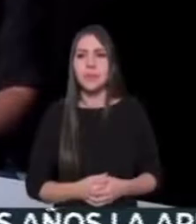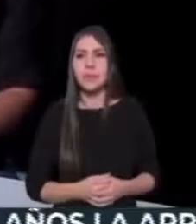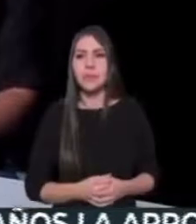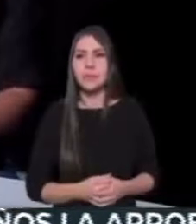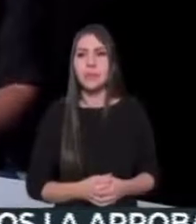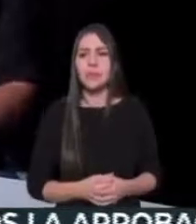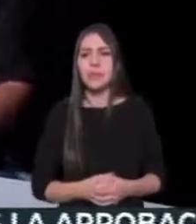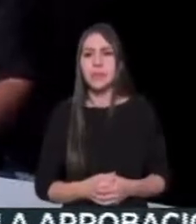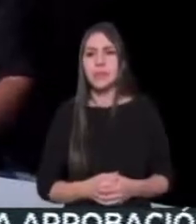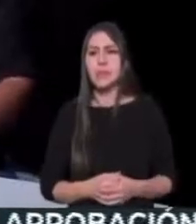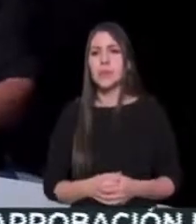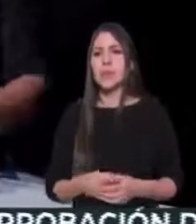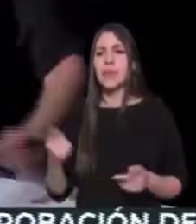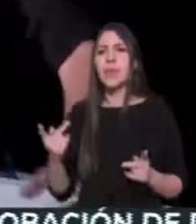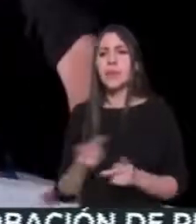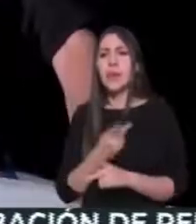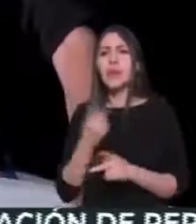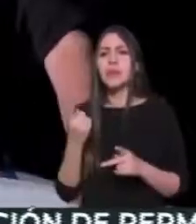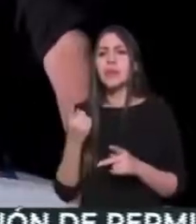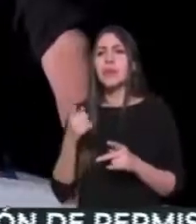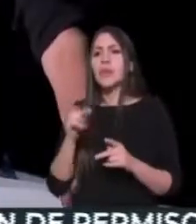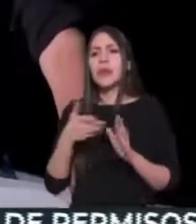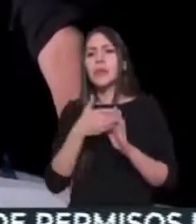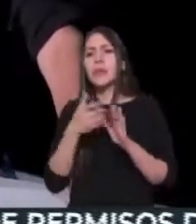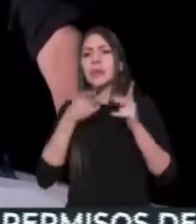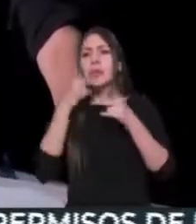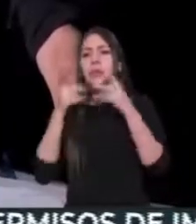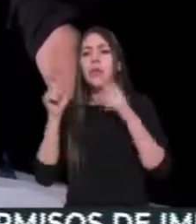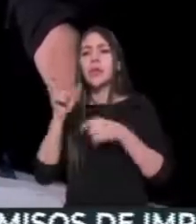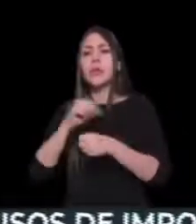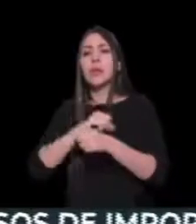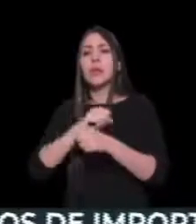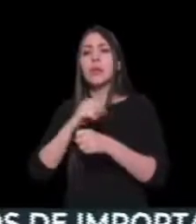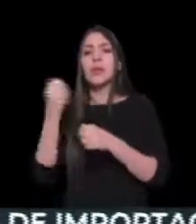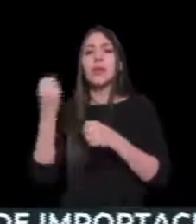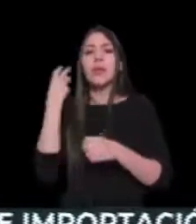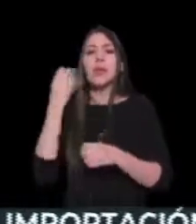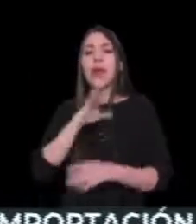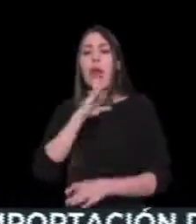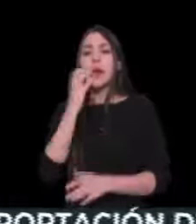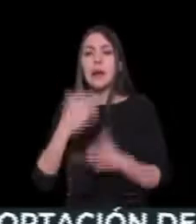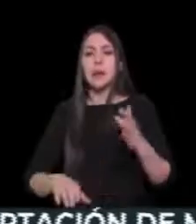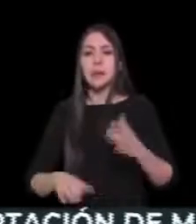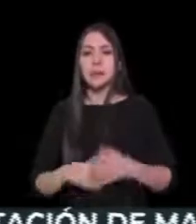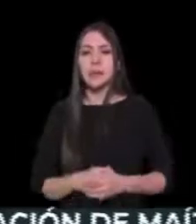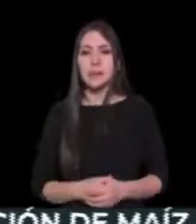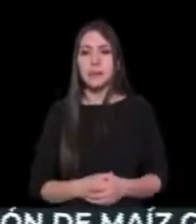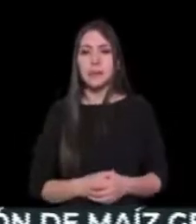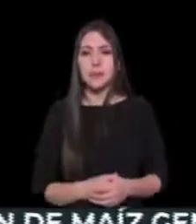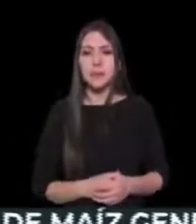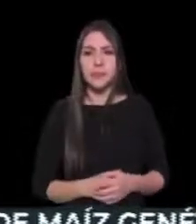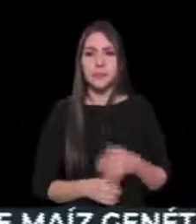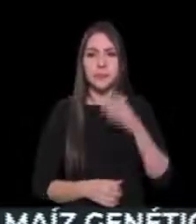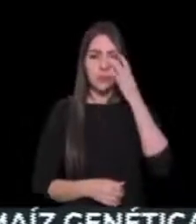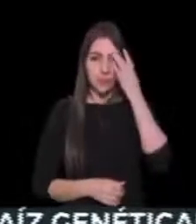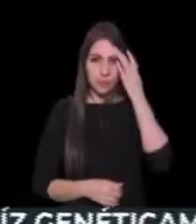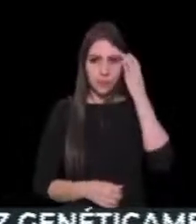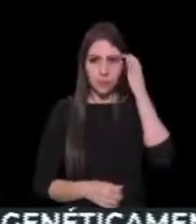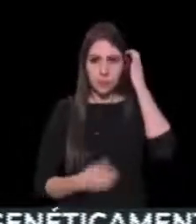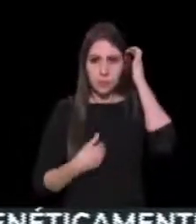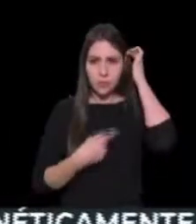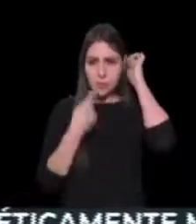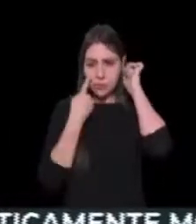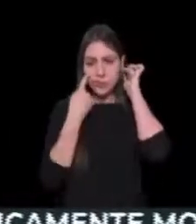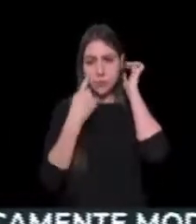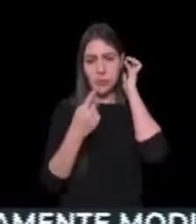especificamos, alrededor de que se acaban las conferencias? Pues que era a partir, lo que yo pude ver